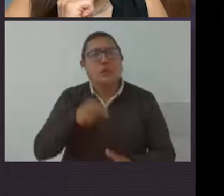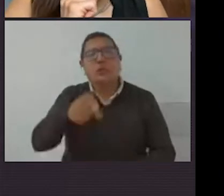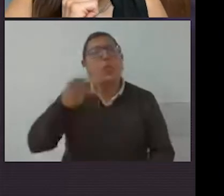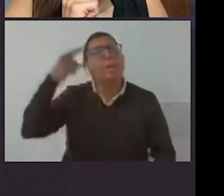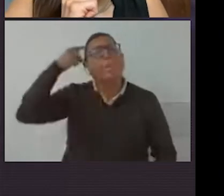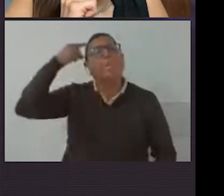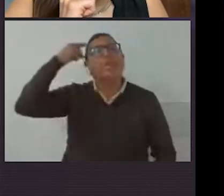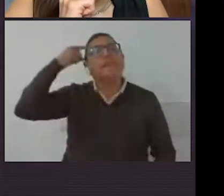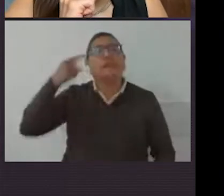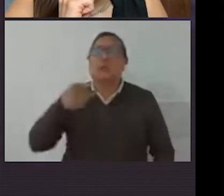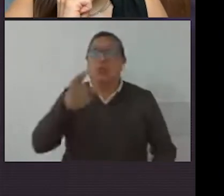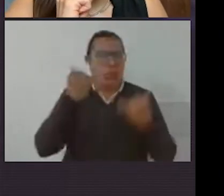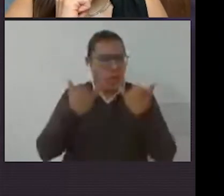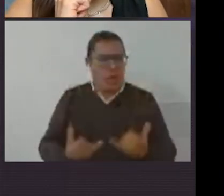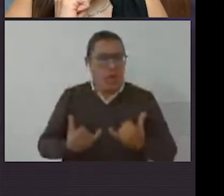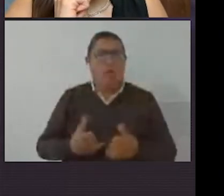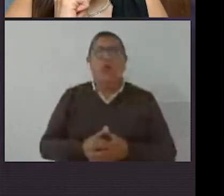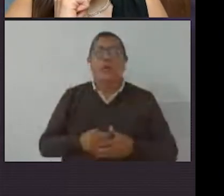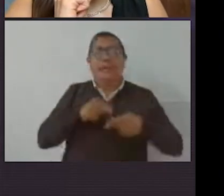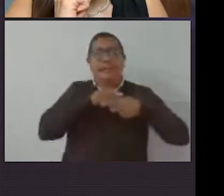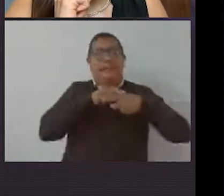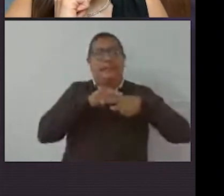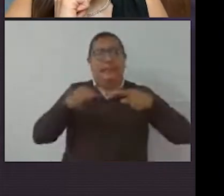más grande que tienes esta semana.